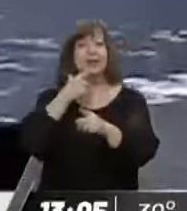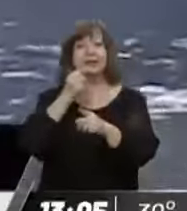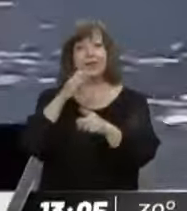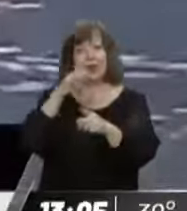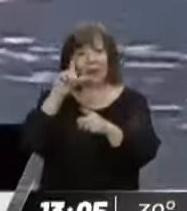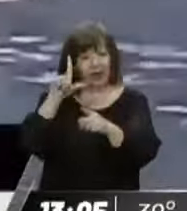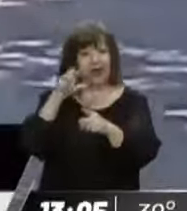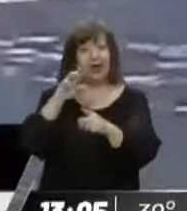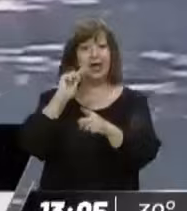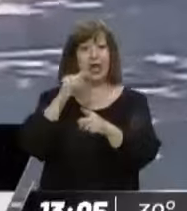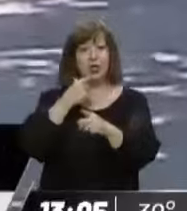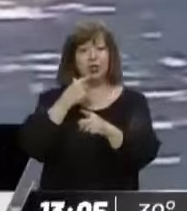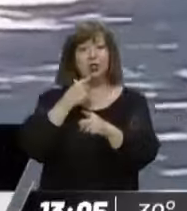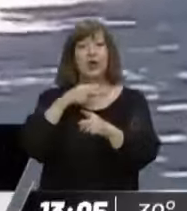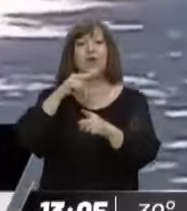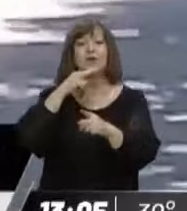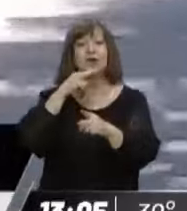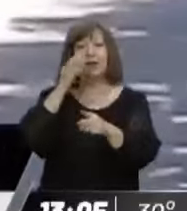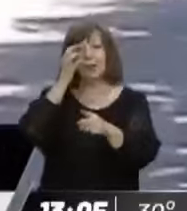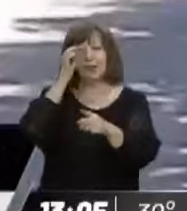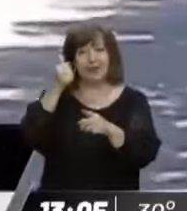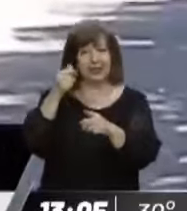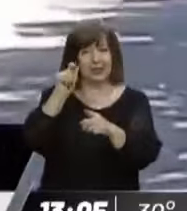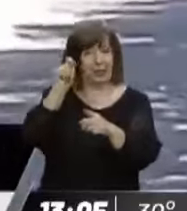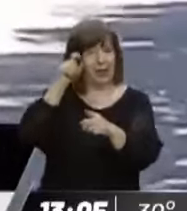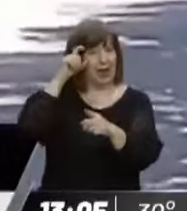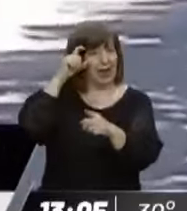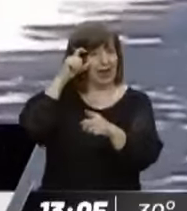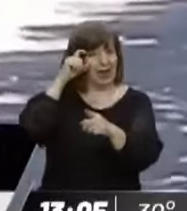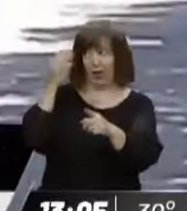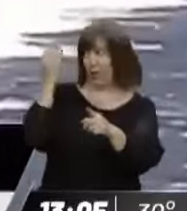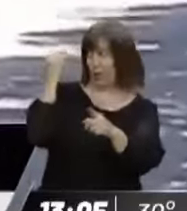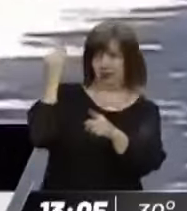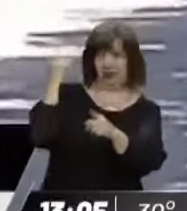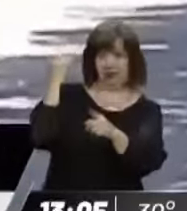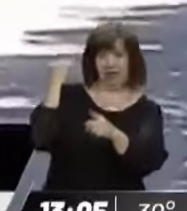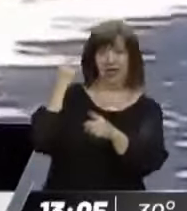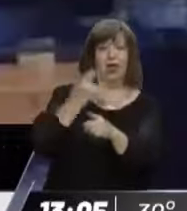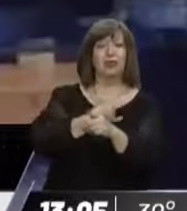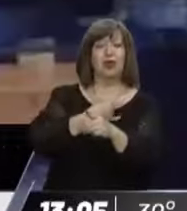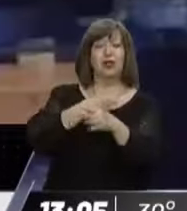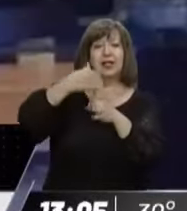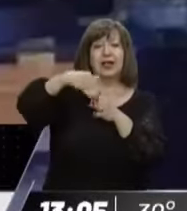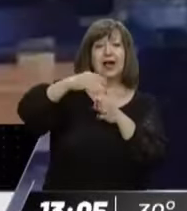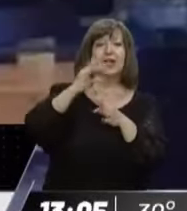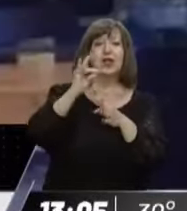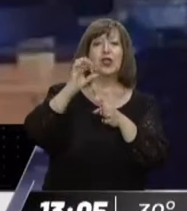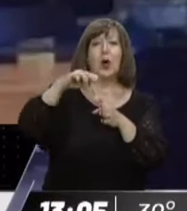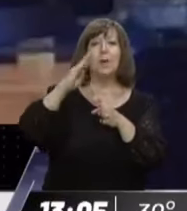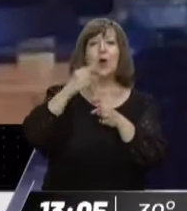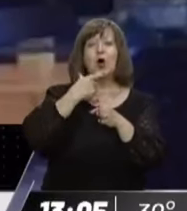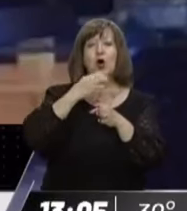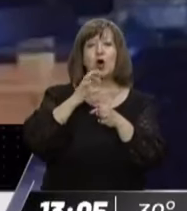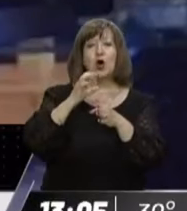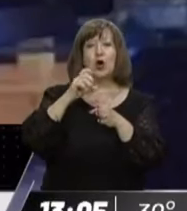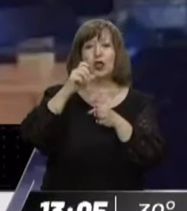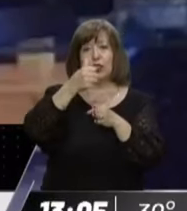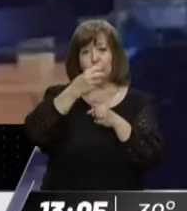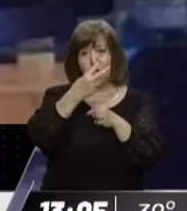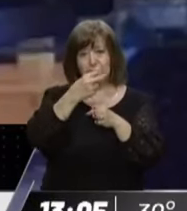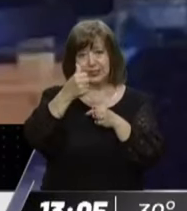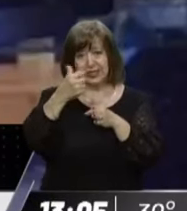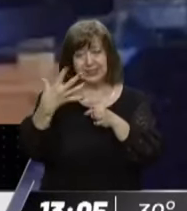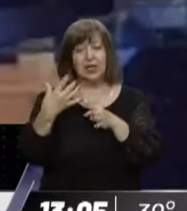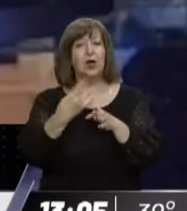viernes 26 de enero en el interior de su casa, que está situada, recordemos, en la calle Don Bosco, al 265.